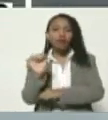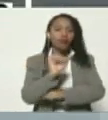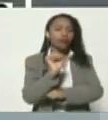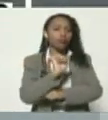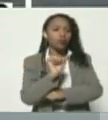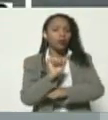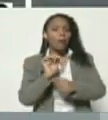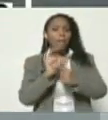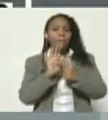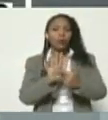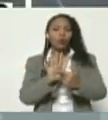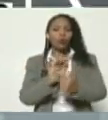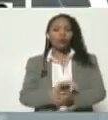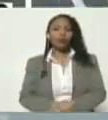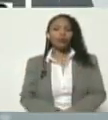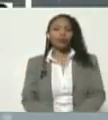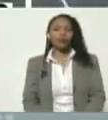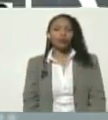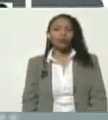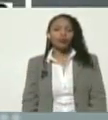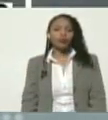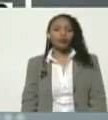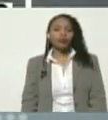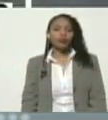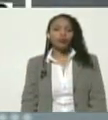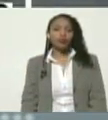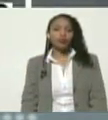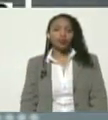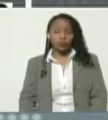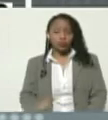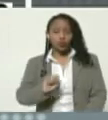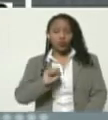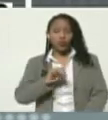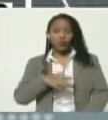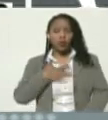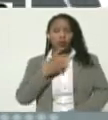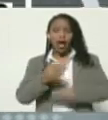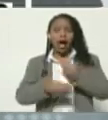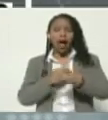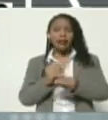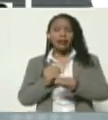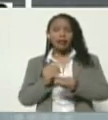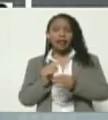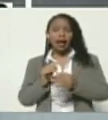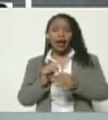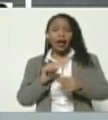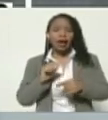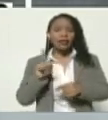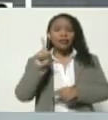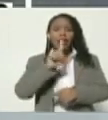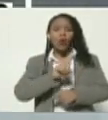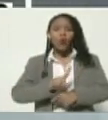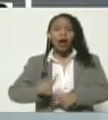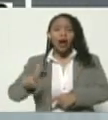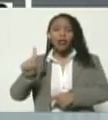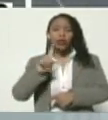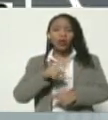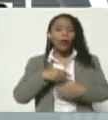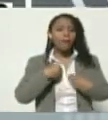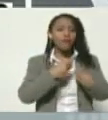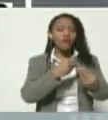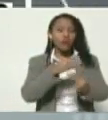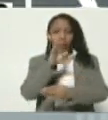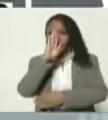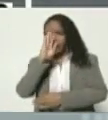afiche. ¿Ah? Así se puede hacer circuitos. Circuitos de participación directa,